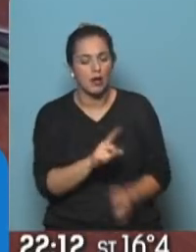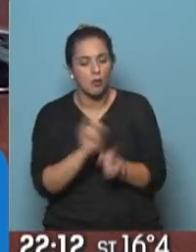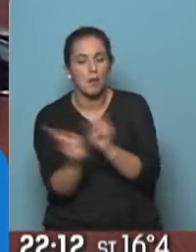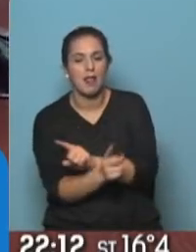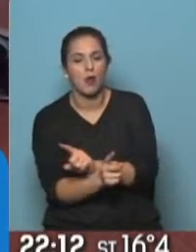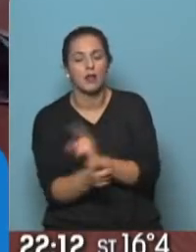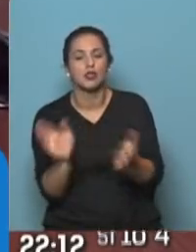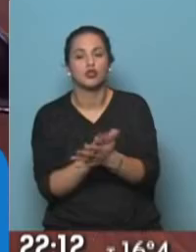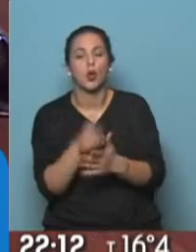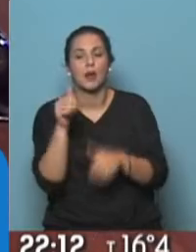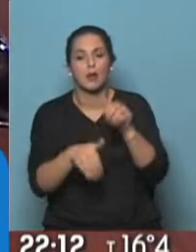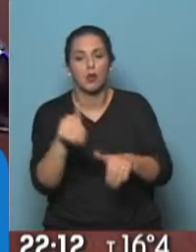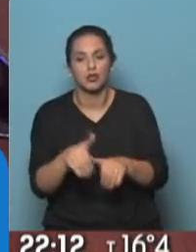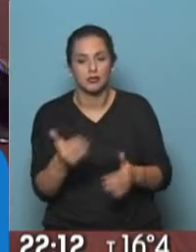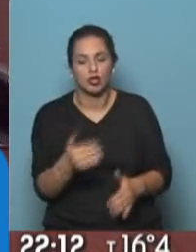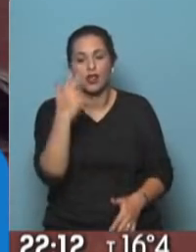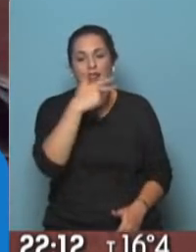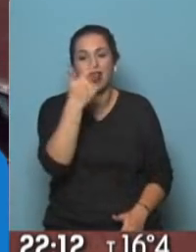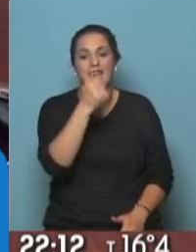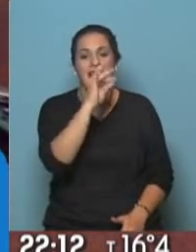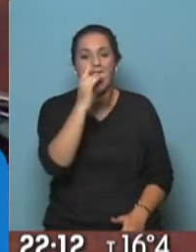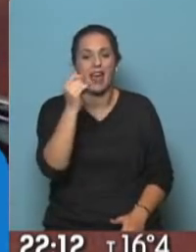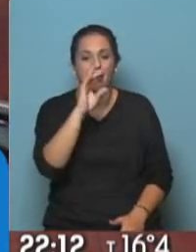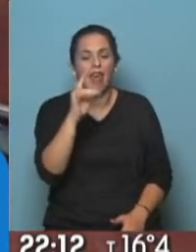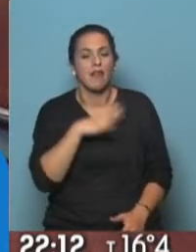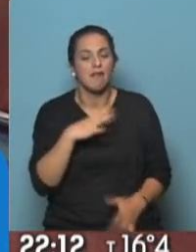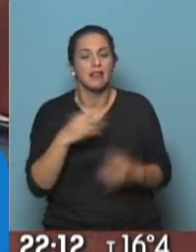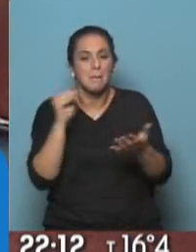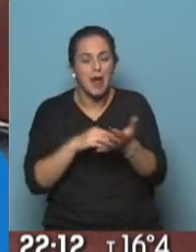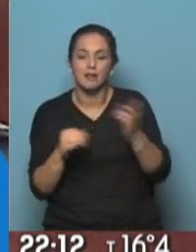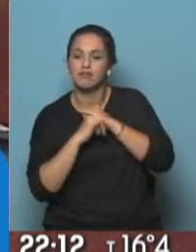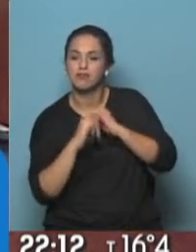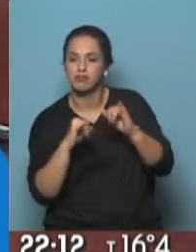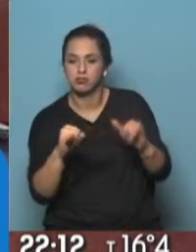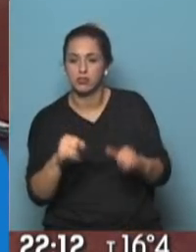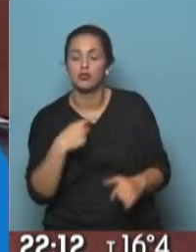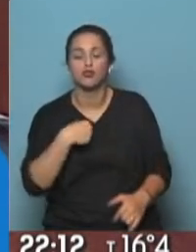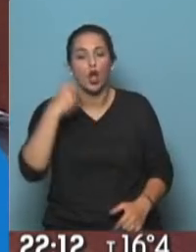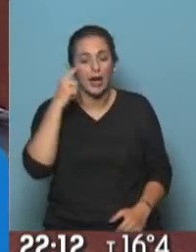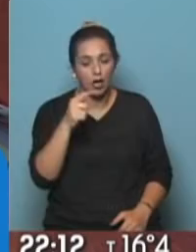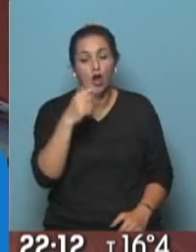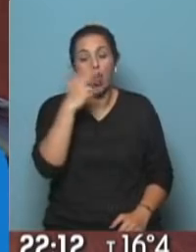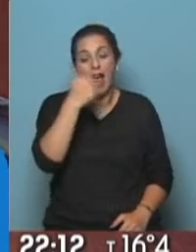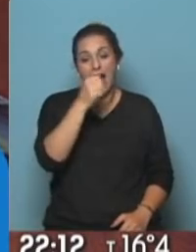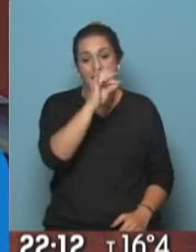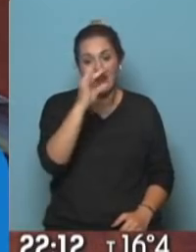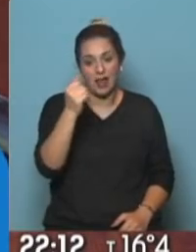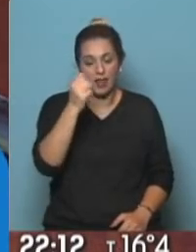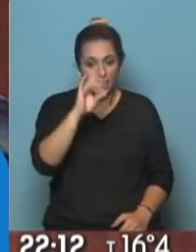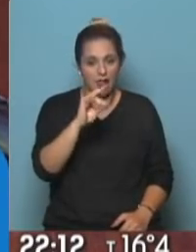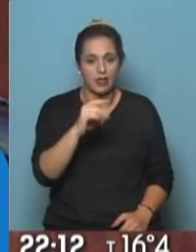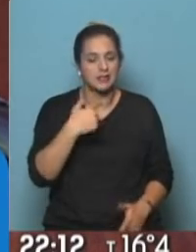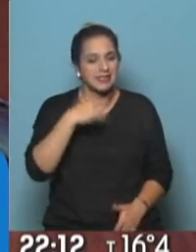planteando sobre la carencia de Haddad, que es la popularidad. Sí, yo creo que Haddad ya empezó a viajar mucho. Hoy mismo está en Río